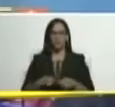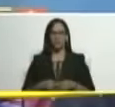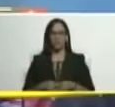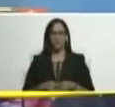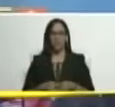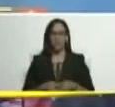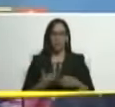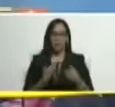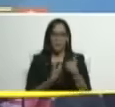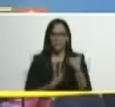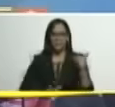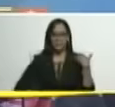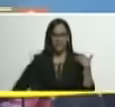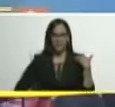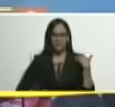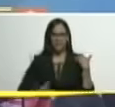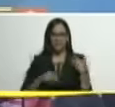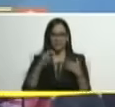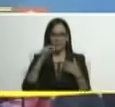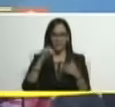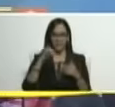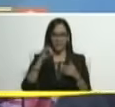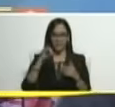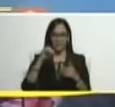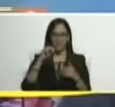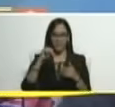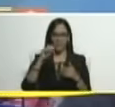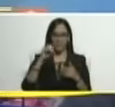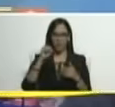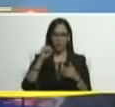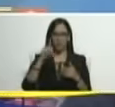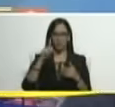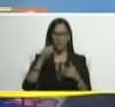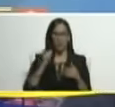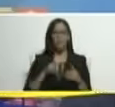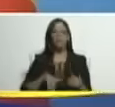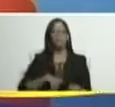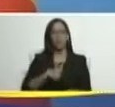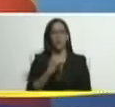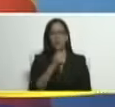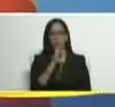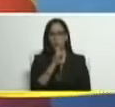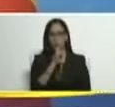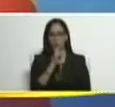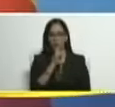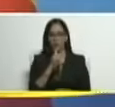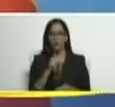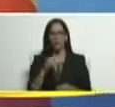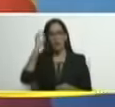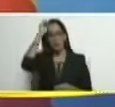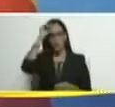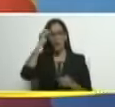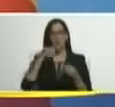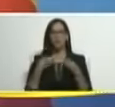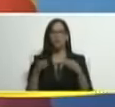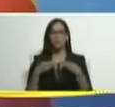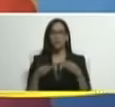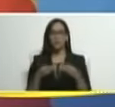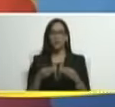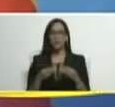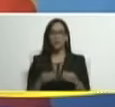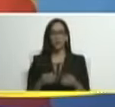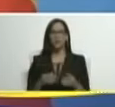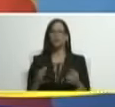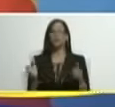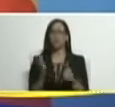la presidenta Ninoska Laconcha podrá informar a la opinión pública los alcances de este acuerdo histórico